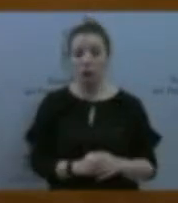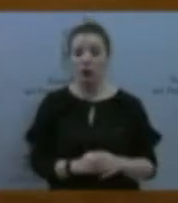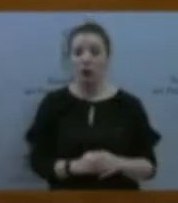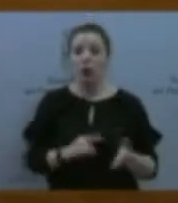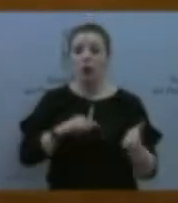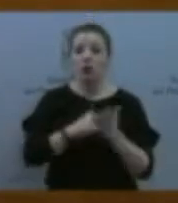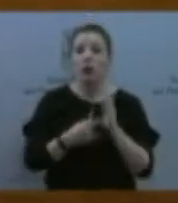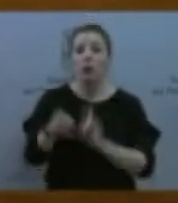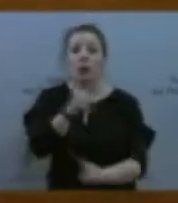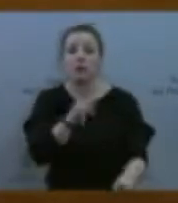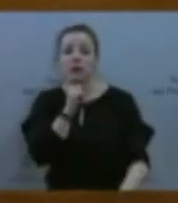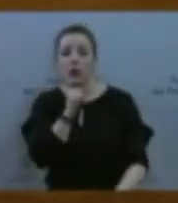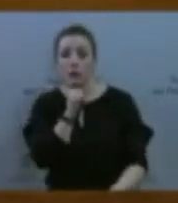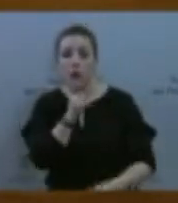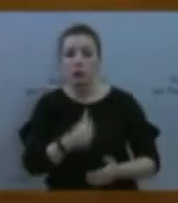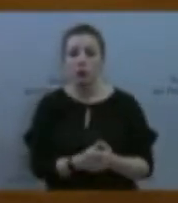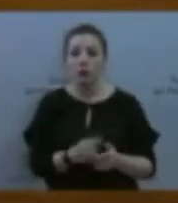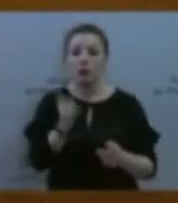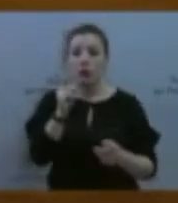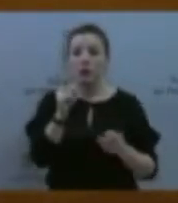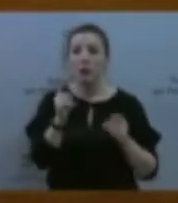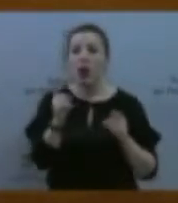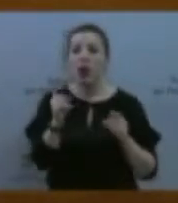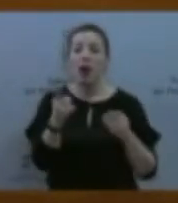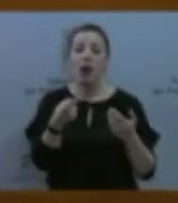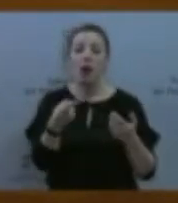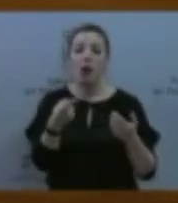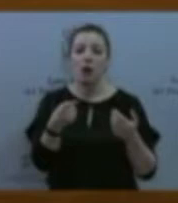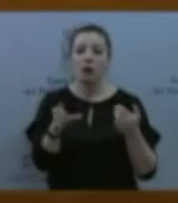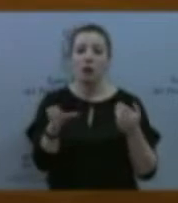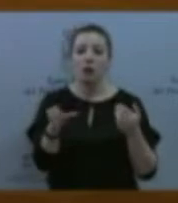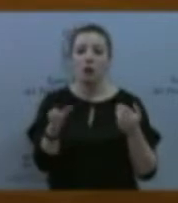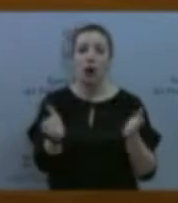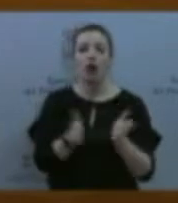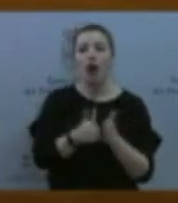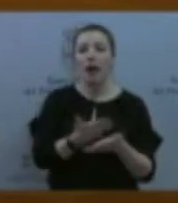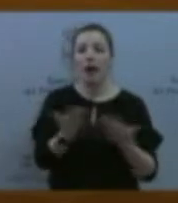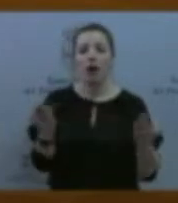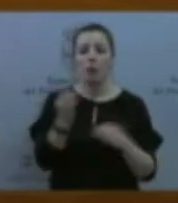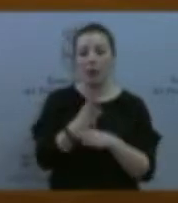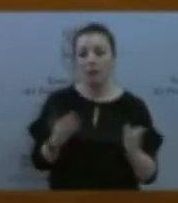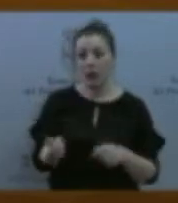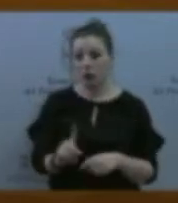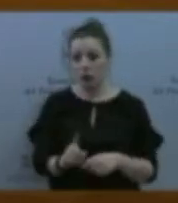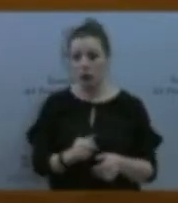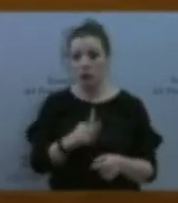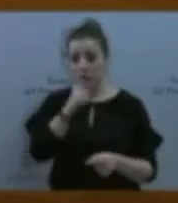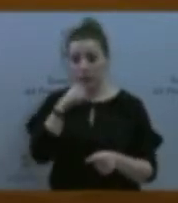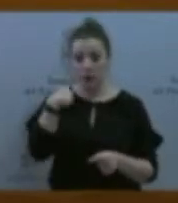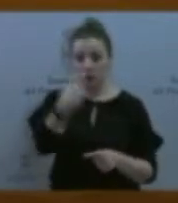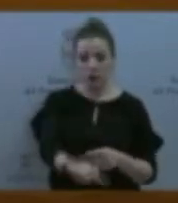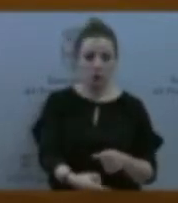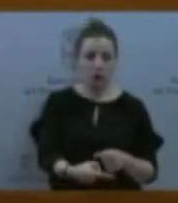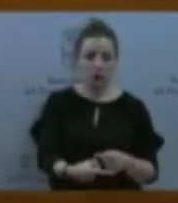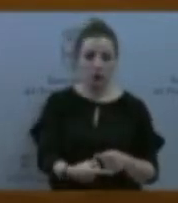líneas de código, en este caso de código parlamentario. Años después, pues aquellos que habíamos visto de primera mano, los reclutadores, veíamos como